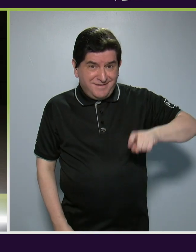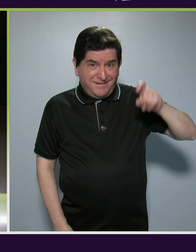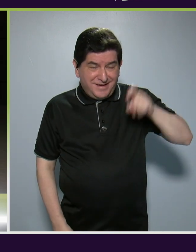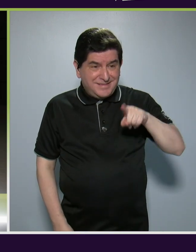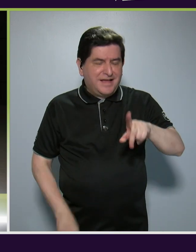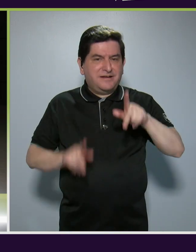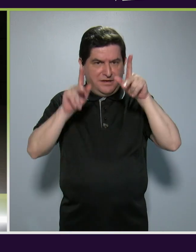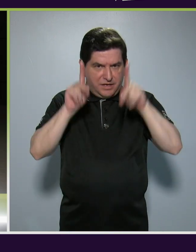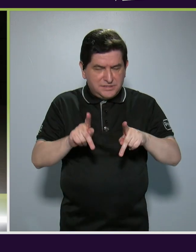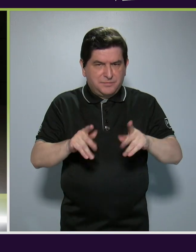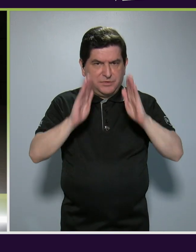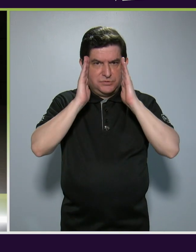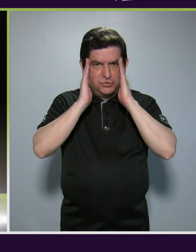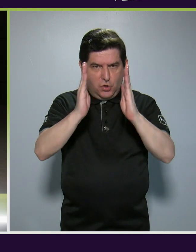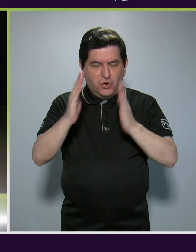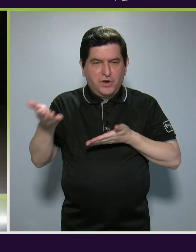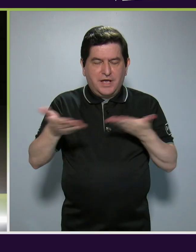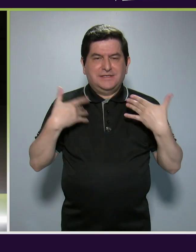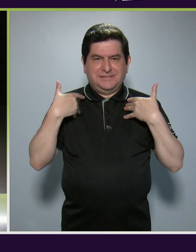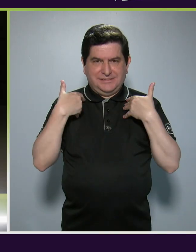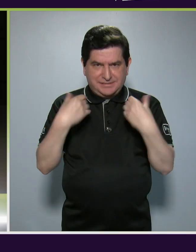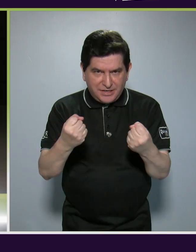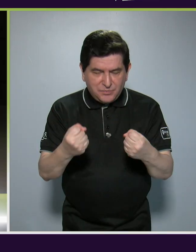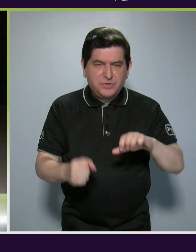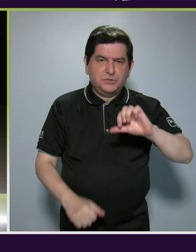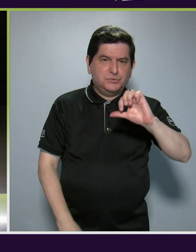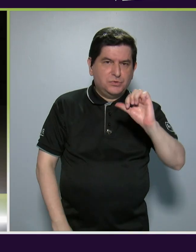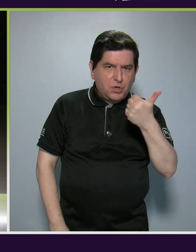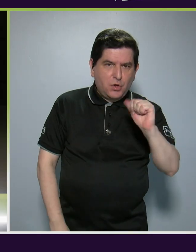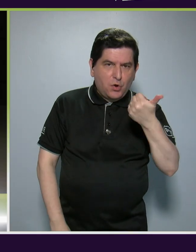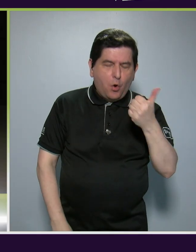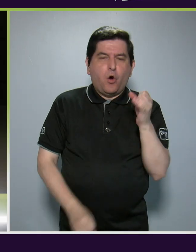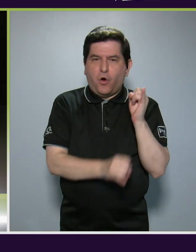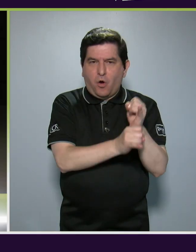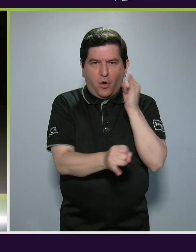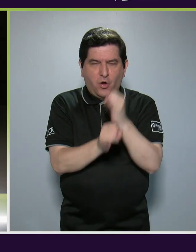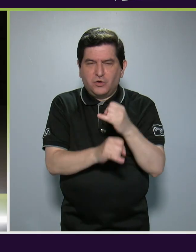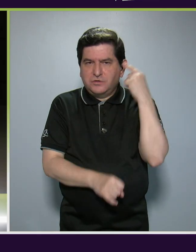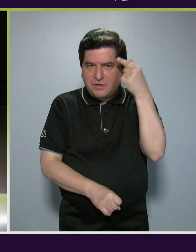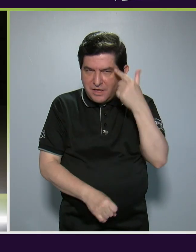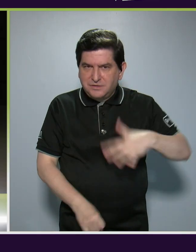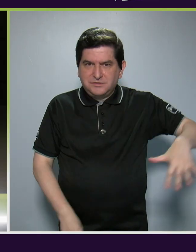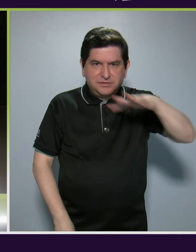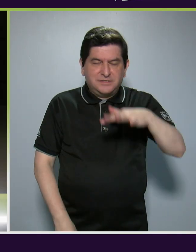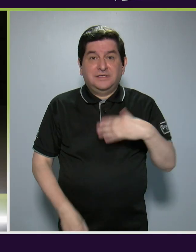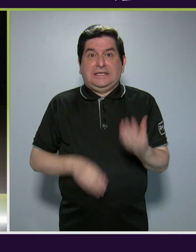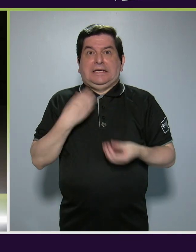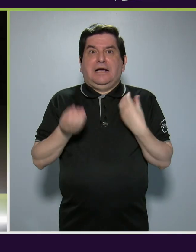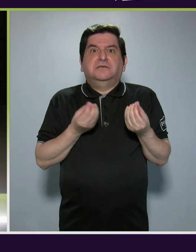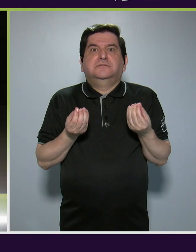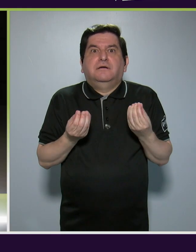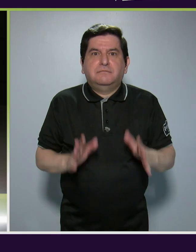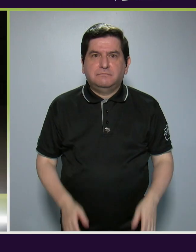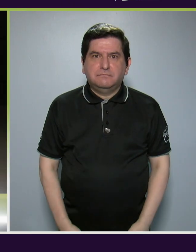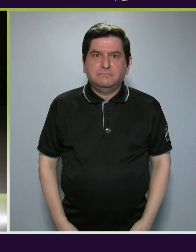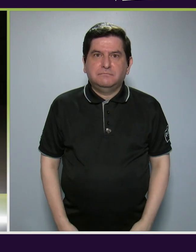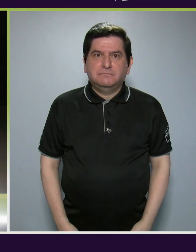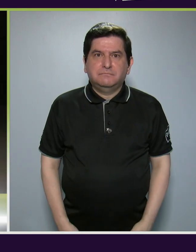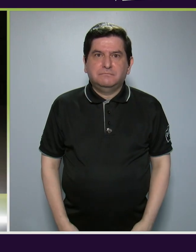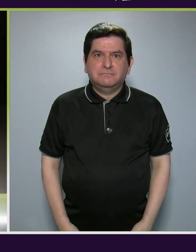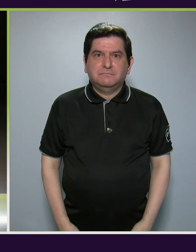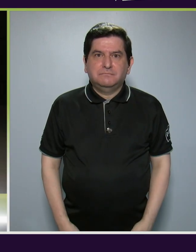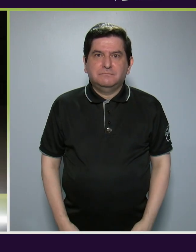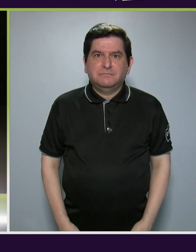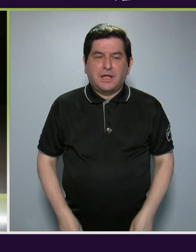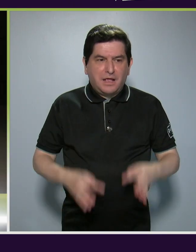esas personas sean atendidas por servicios de salud y otras instituciones del Estado, ¿cómo hacemos, verdad?